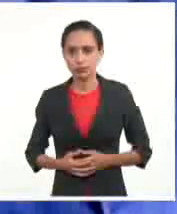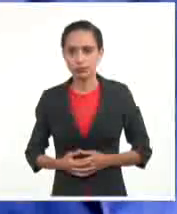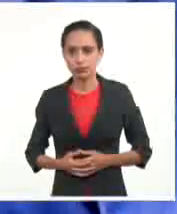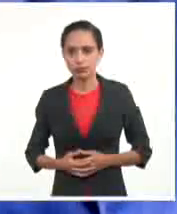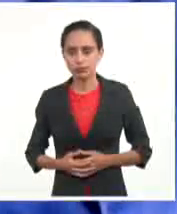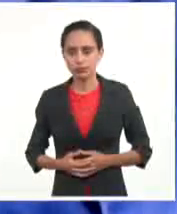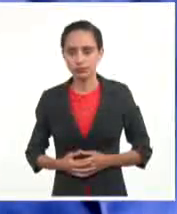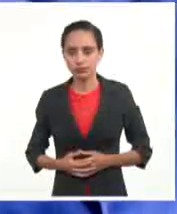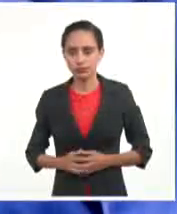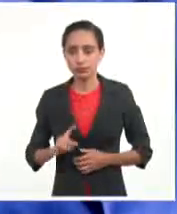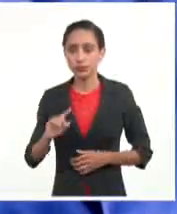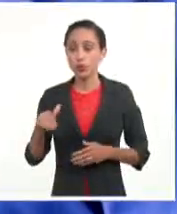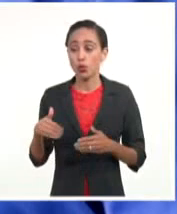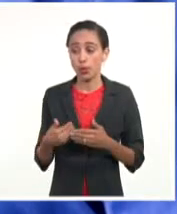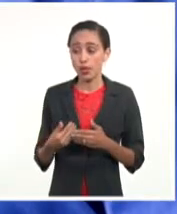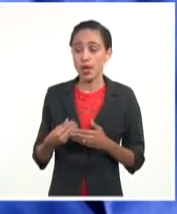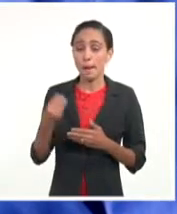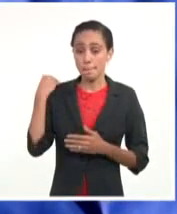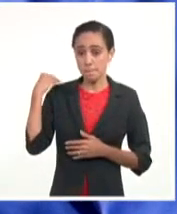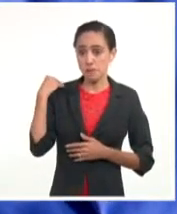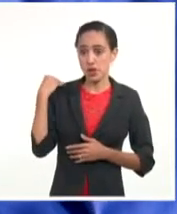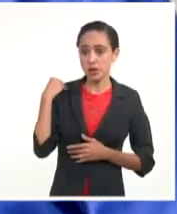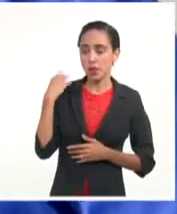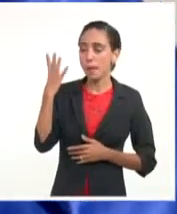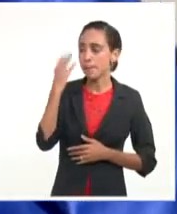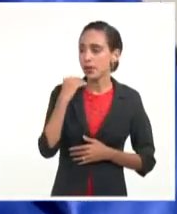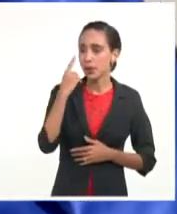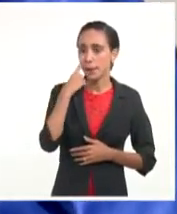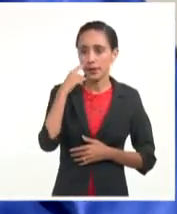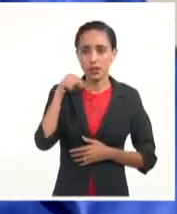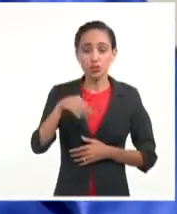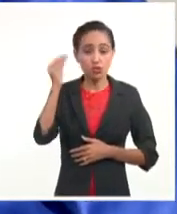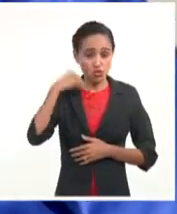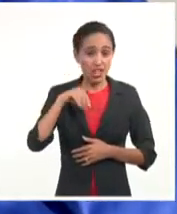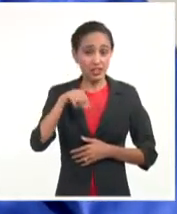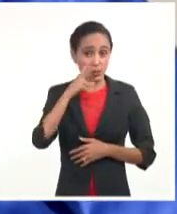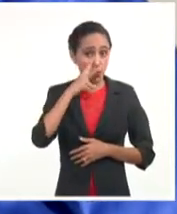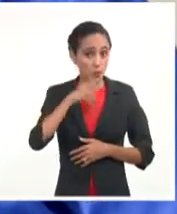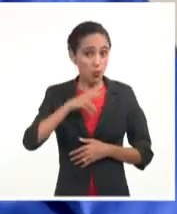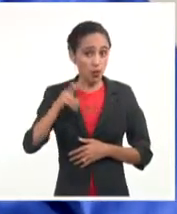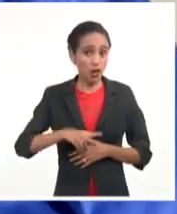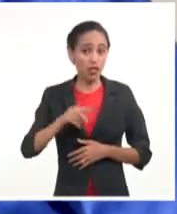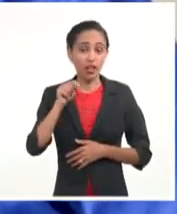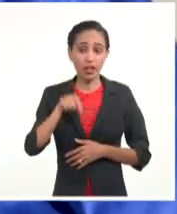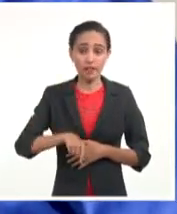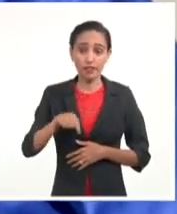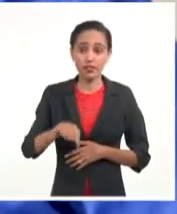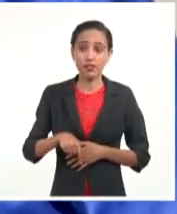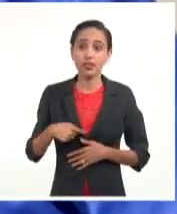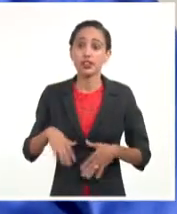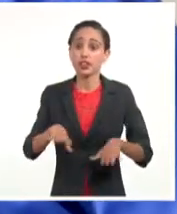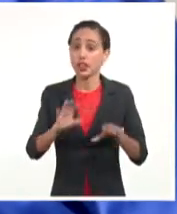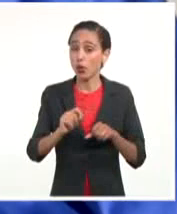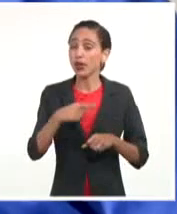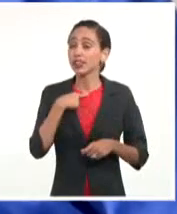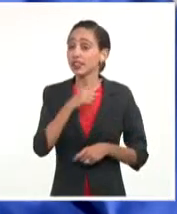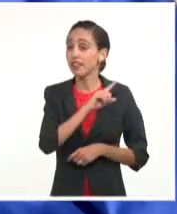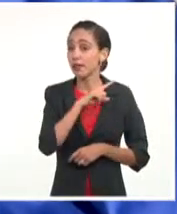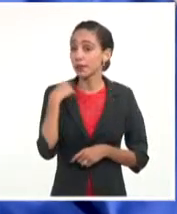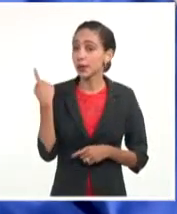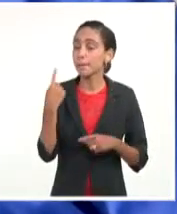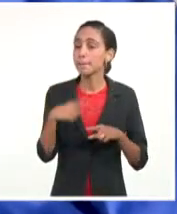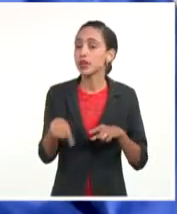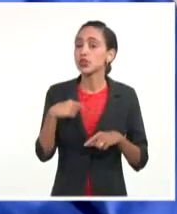Y un día me mandó a buscar y me dijo, Guerrita, yo sé que a ti te están buscando por allá abajo y si te cogen te van a matar, pero